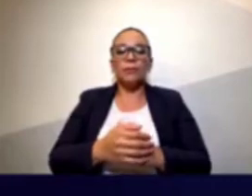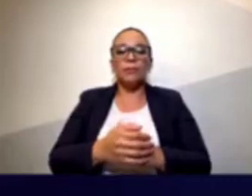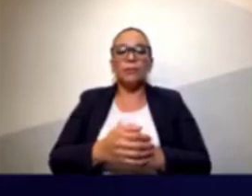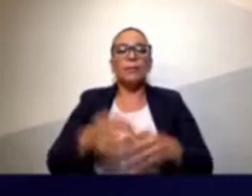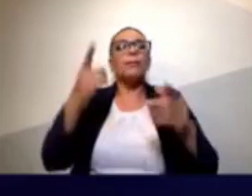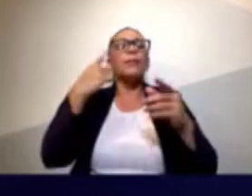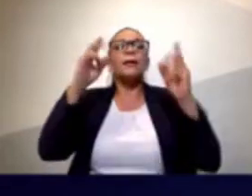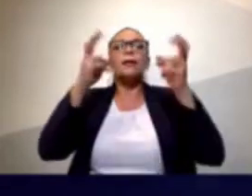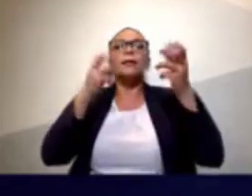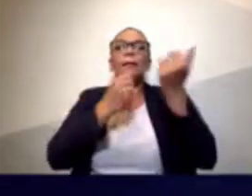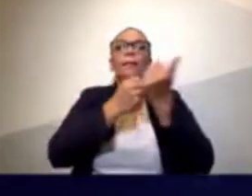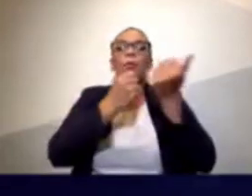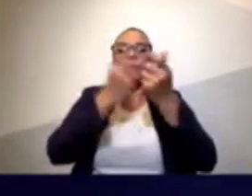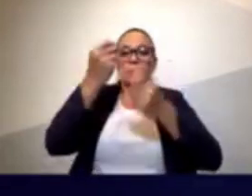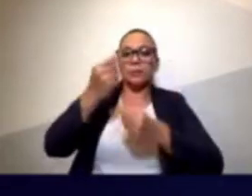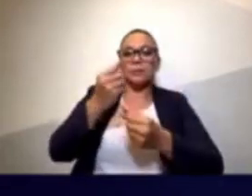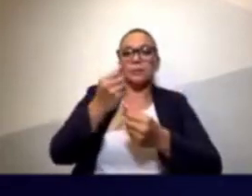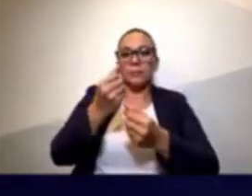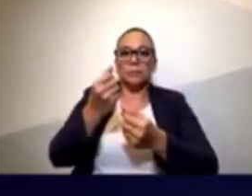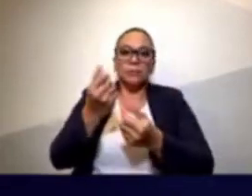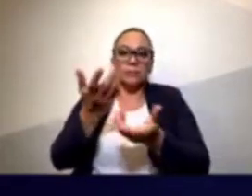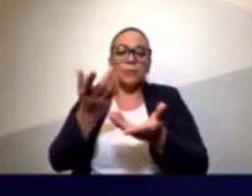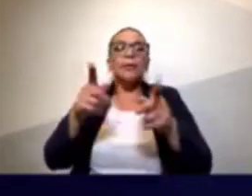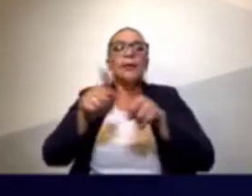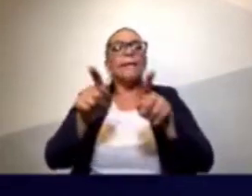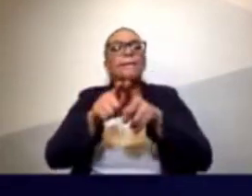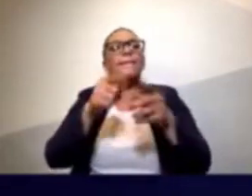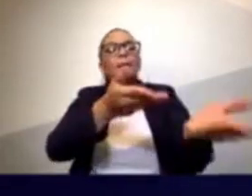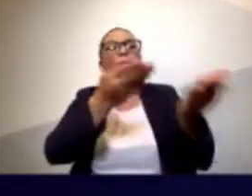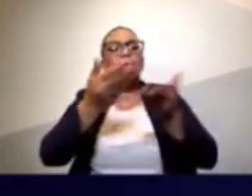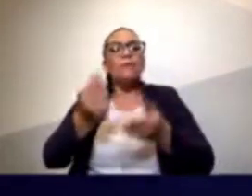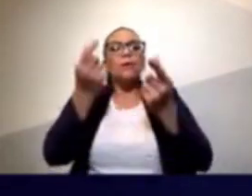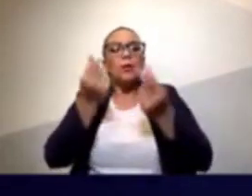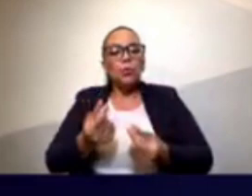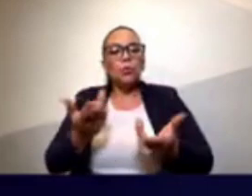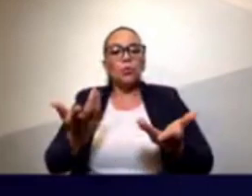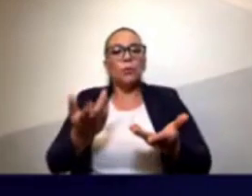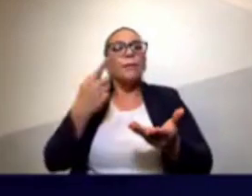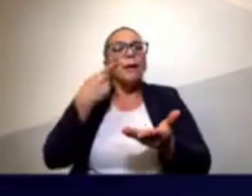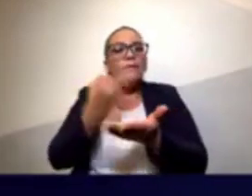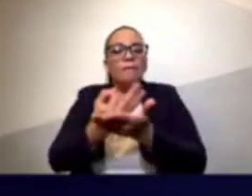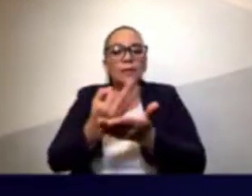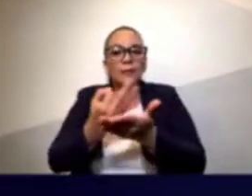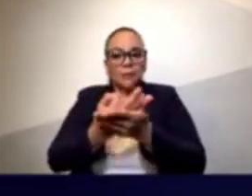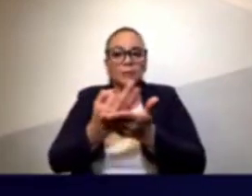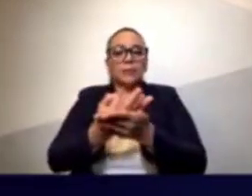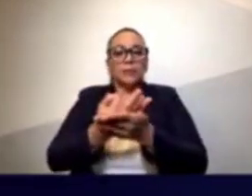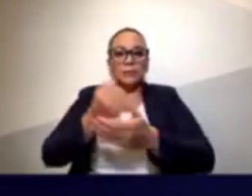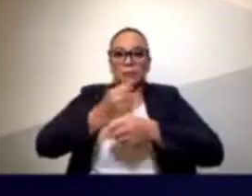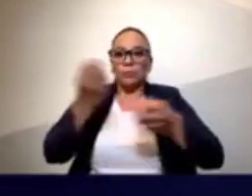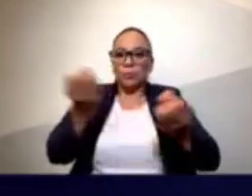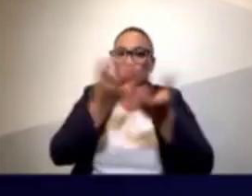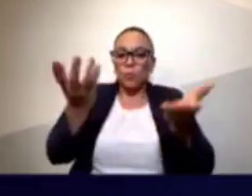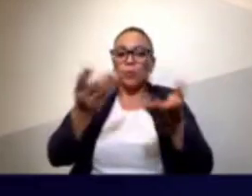apoyo presupuestario que en alguna oportunidad tendremos, sino también porque van a traer recursos para financiar obra pública, pero también para que la empresa